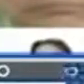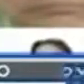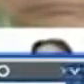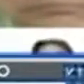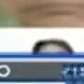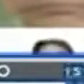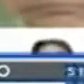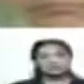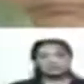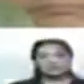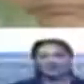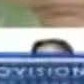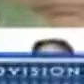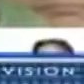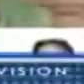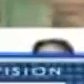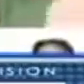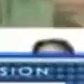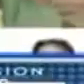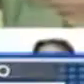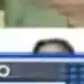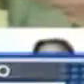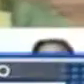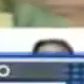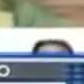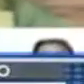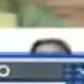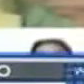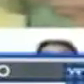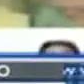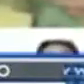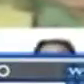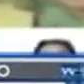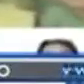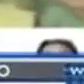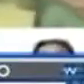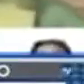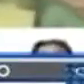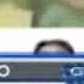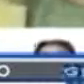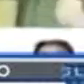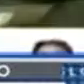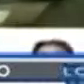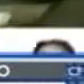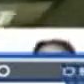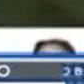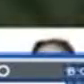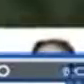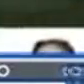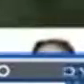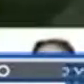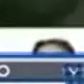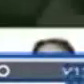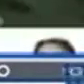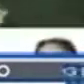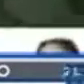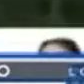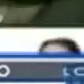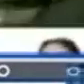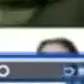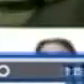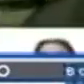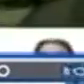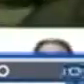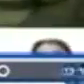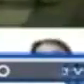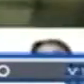ofensivas. Se ha atrevido el imperio norteamericano a poner sobre la mesa la opción